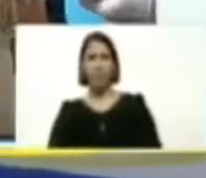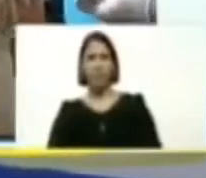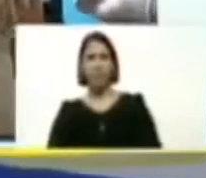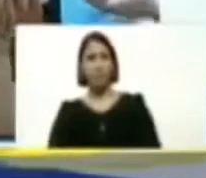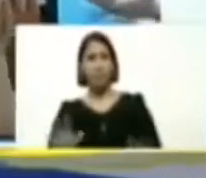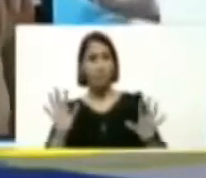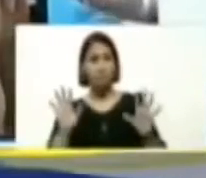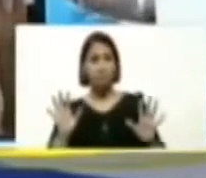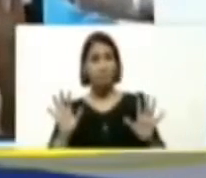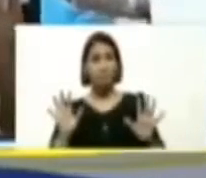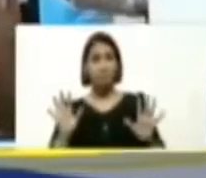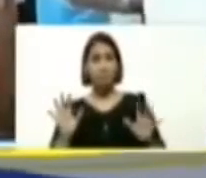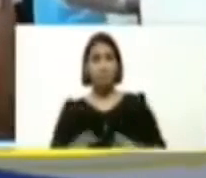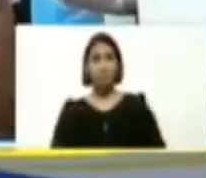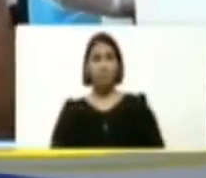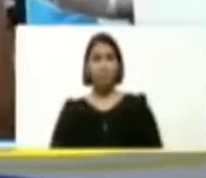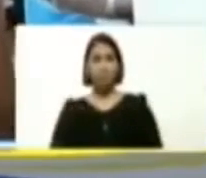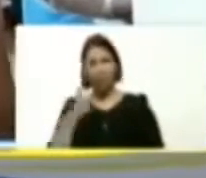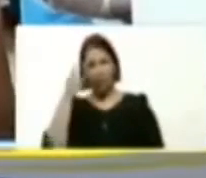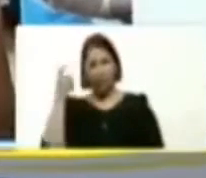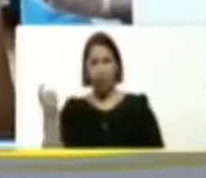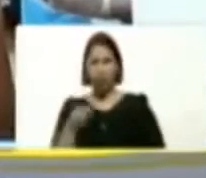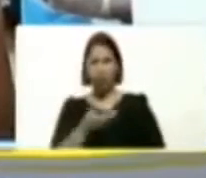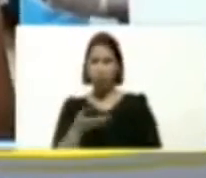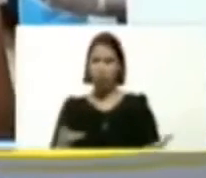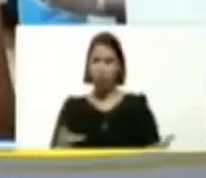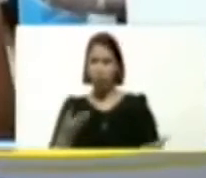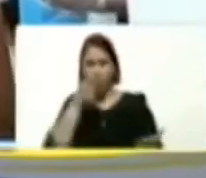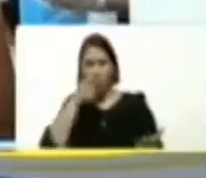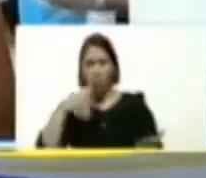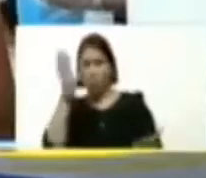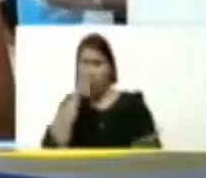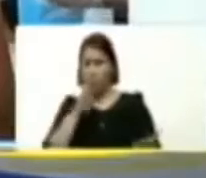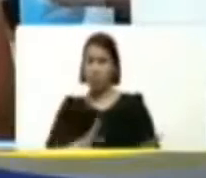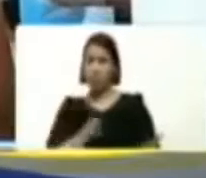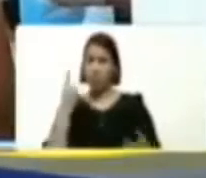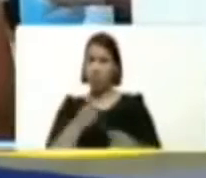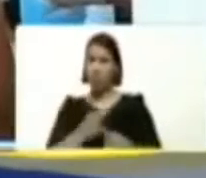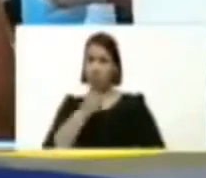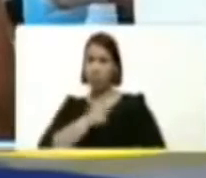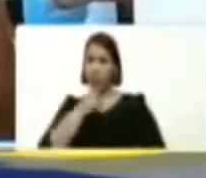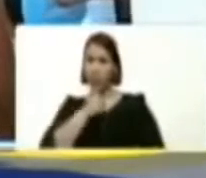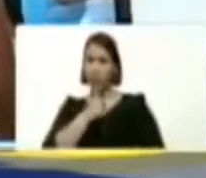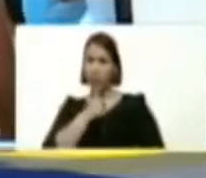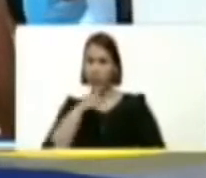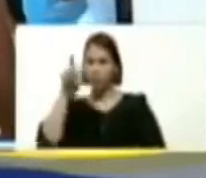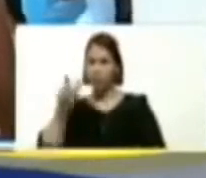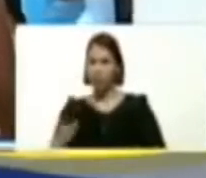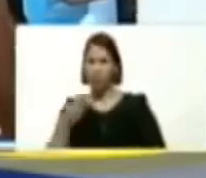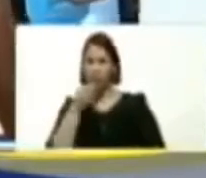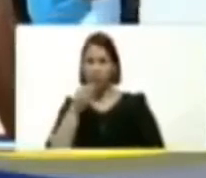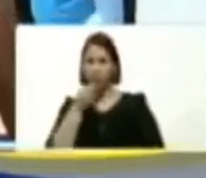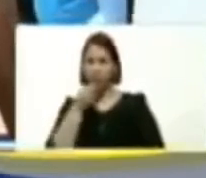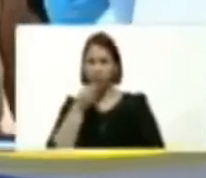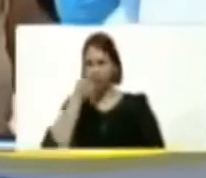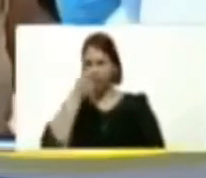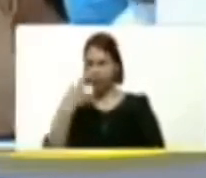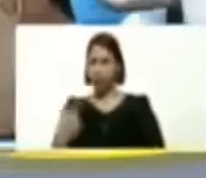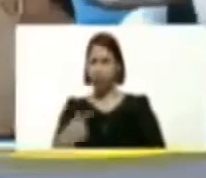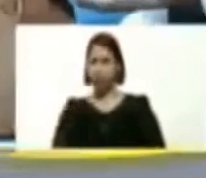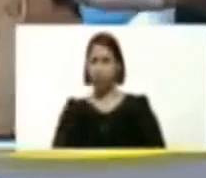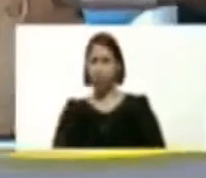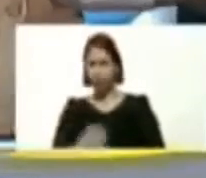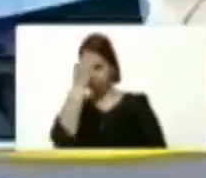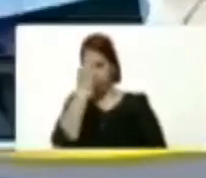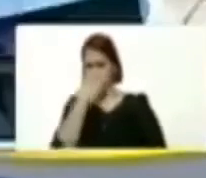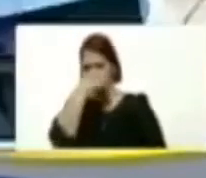Así que imagínense ustedes, el pueblo de Brasil tiene que soportar a un neonazi, a un neofascista